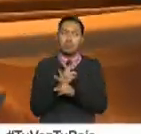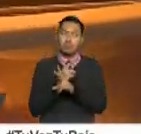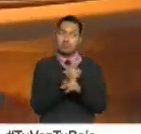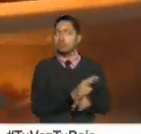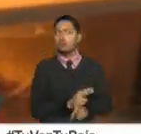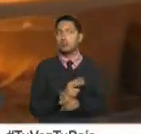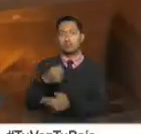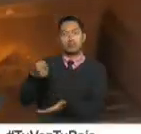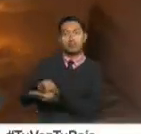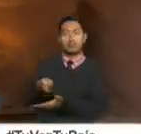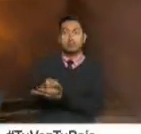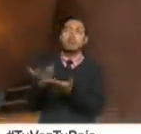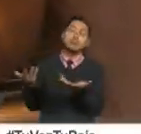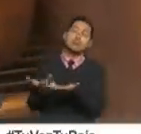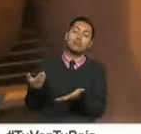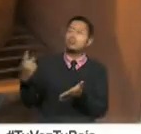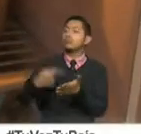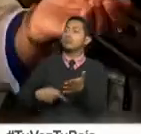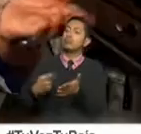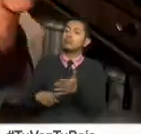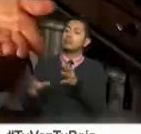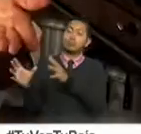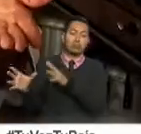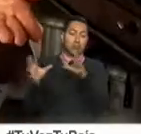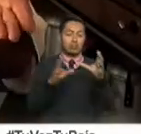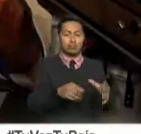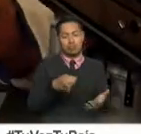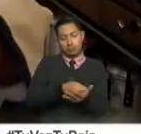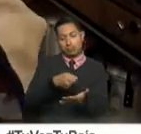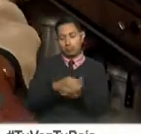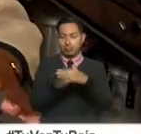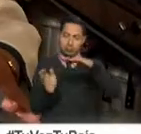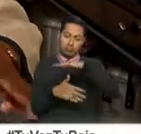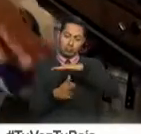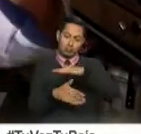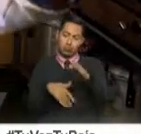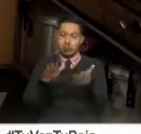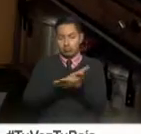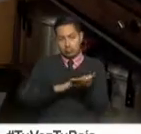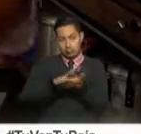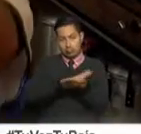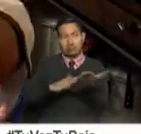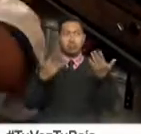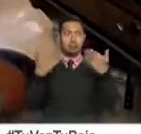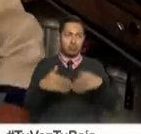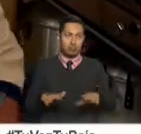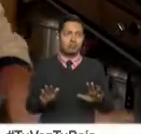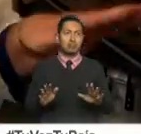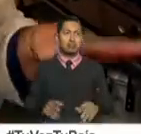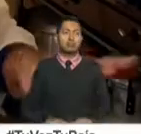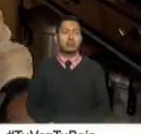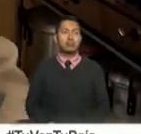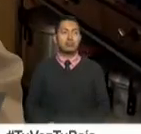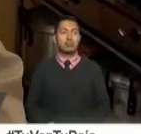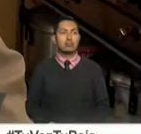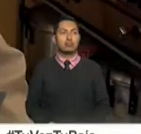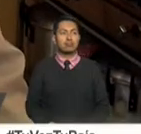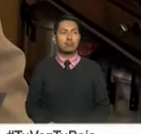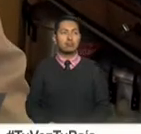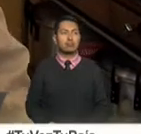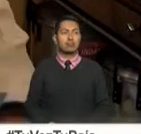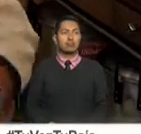dónde compramos, qué compramos. Se compra el producto, se lava bien y se pone a las refrigeradoras como tiene que